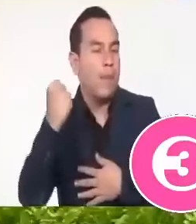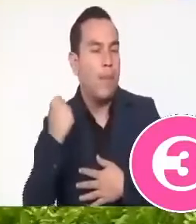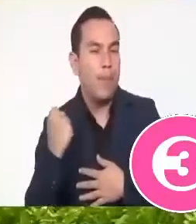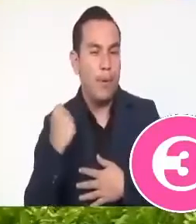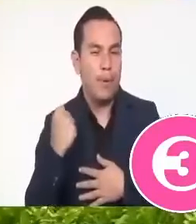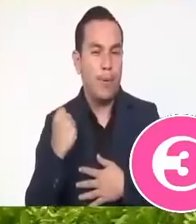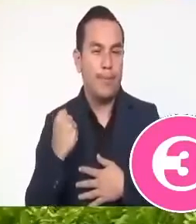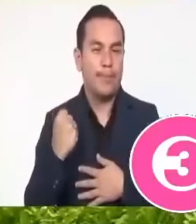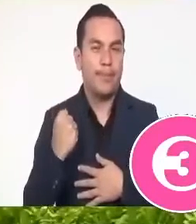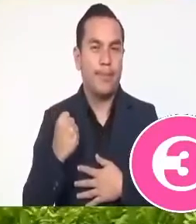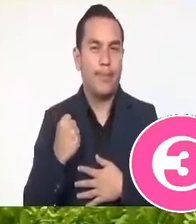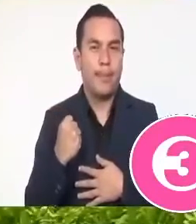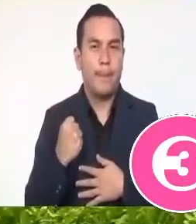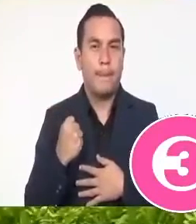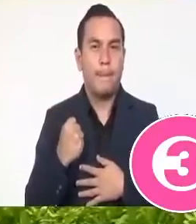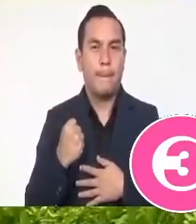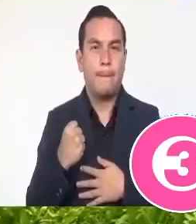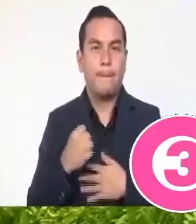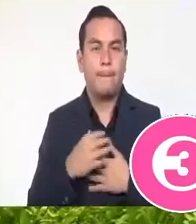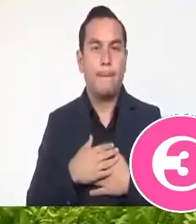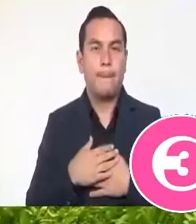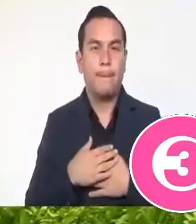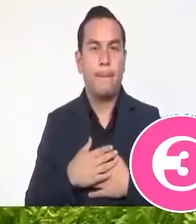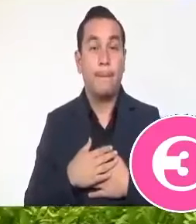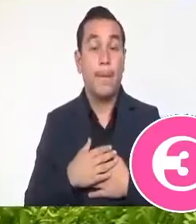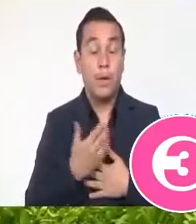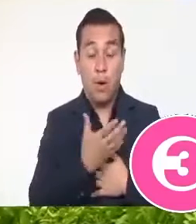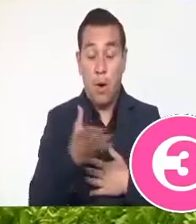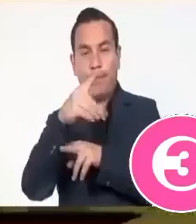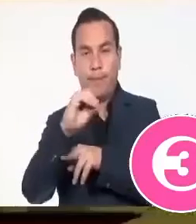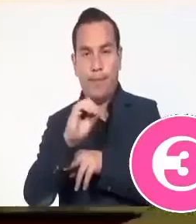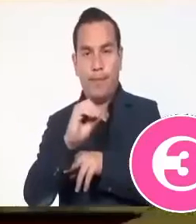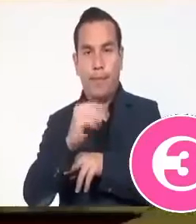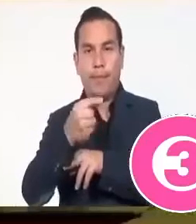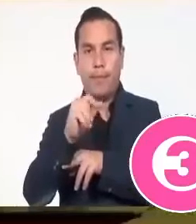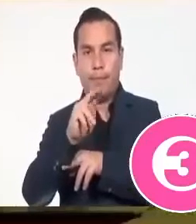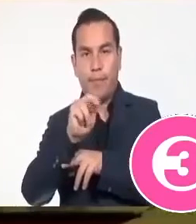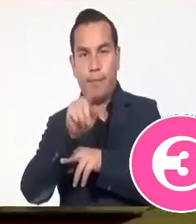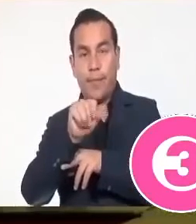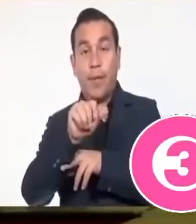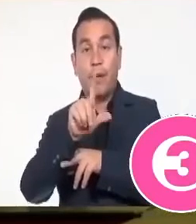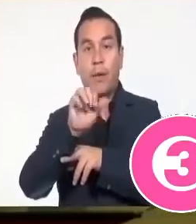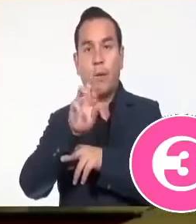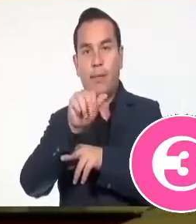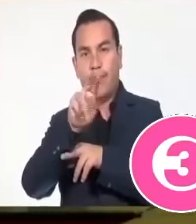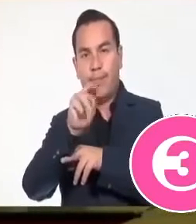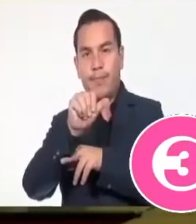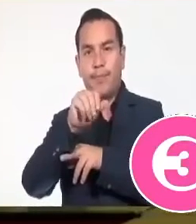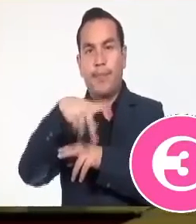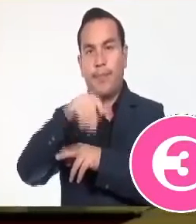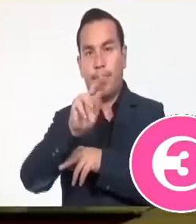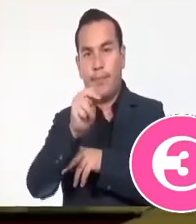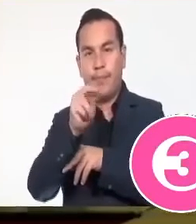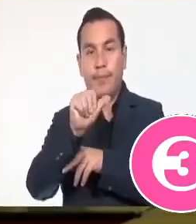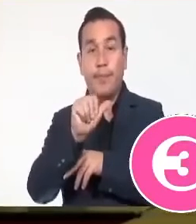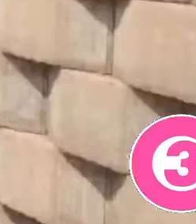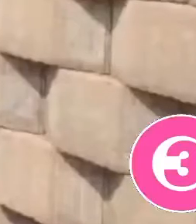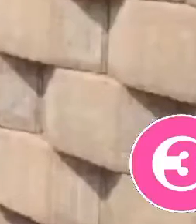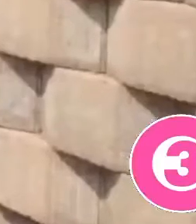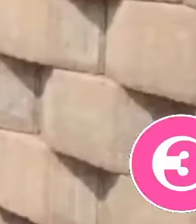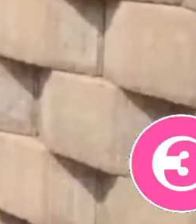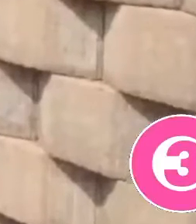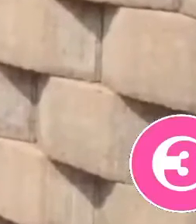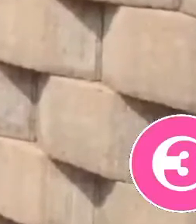es este completamente incluyente verdad el jefe de estado está convencido de que el régimen de